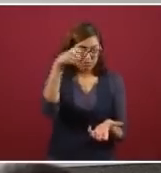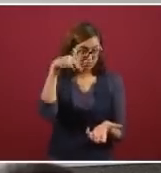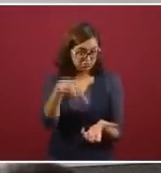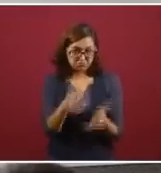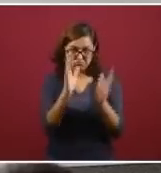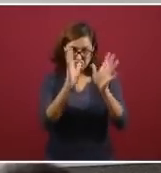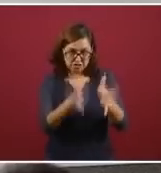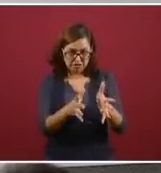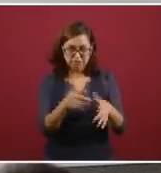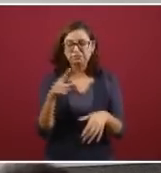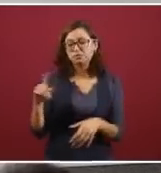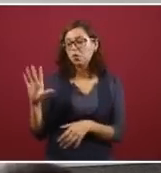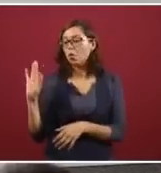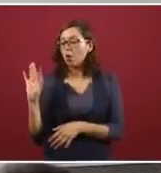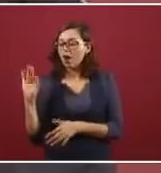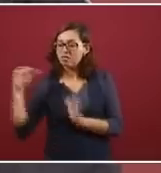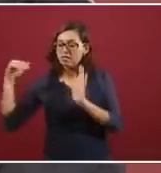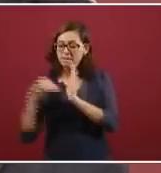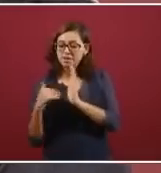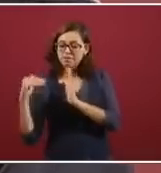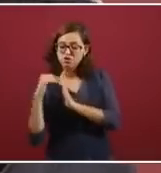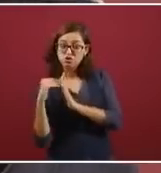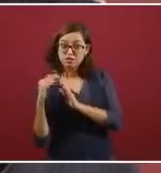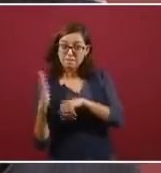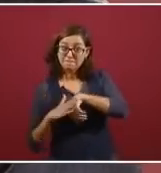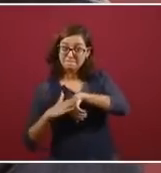haber 40,000 millones